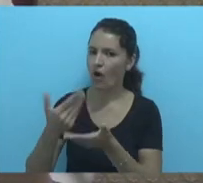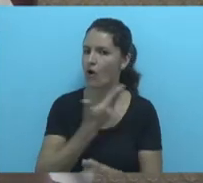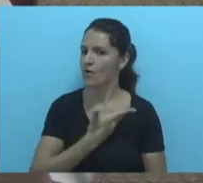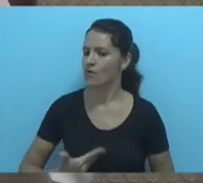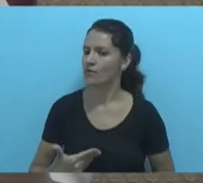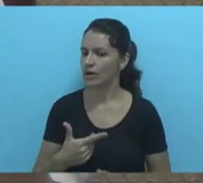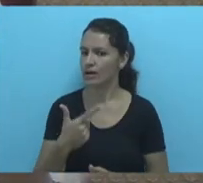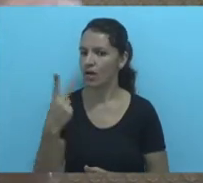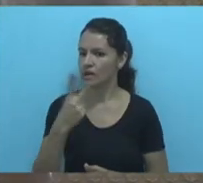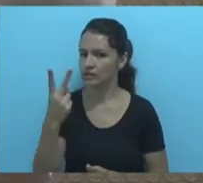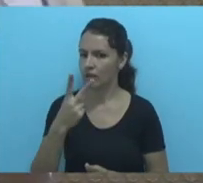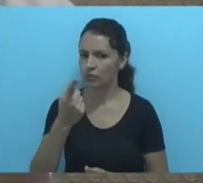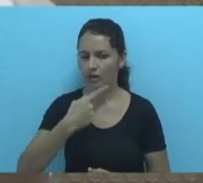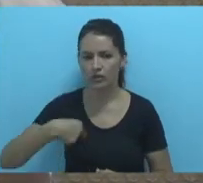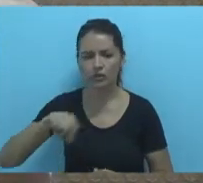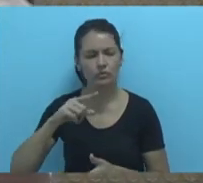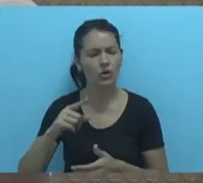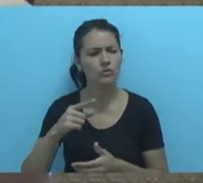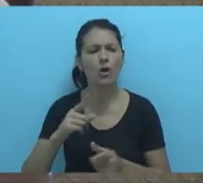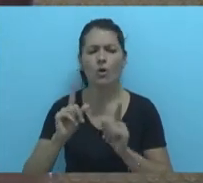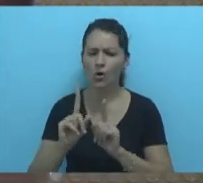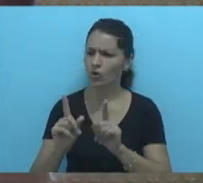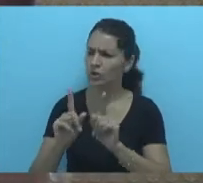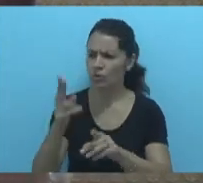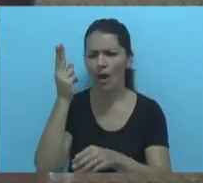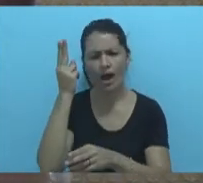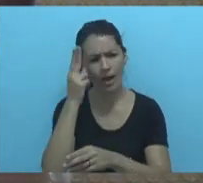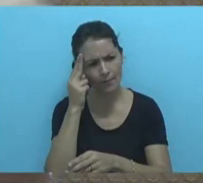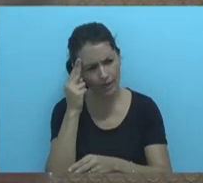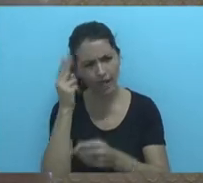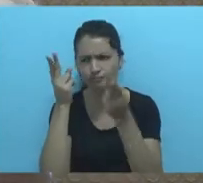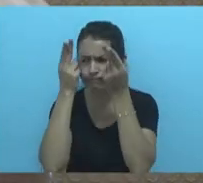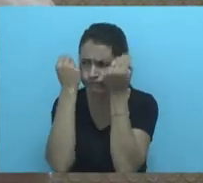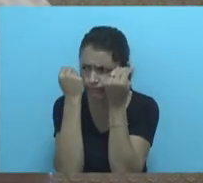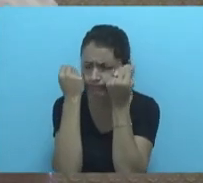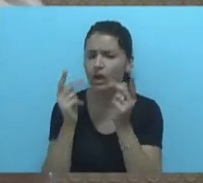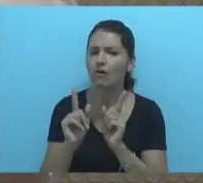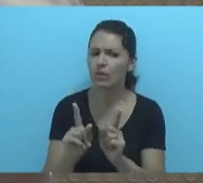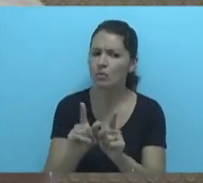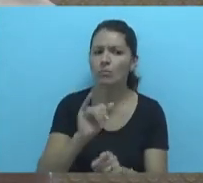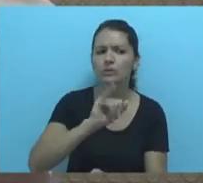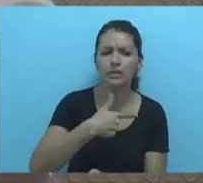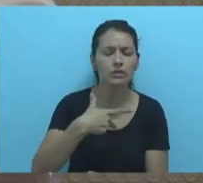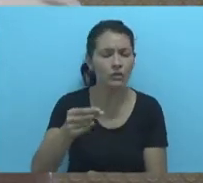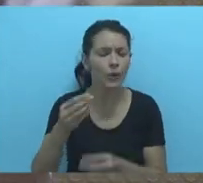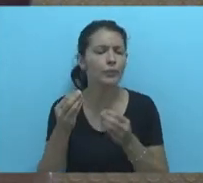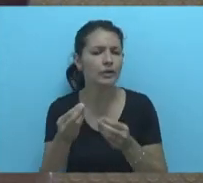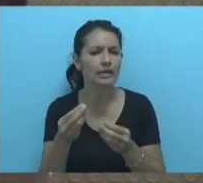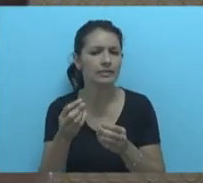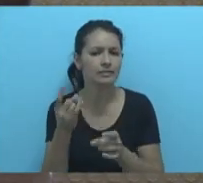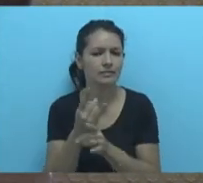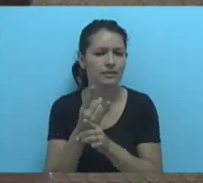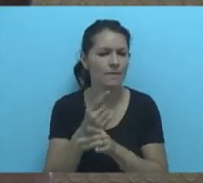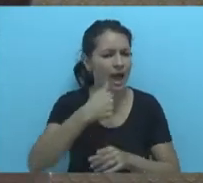de la provincia, y nosotros mismos, si nos bancamos este tipo de cosas. Porque lo que pasa acá siempre